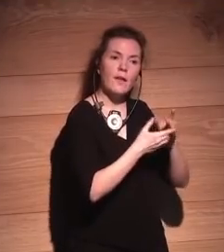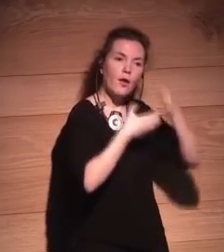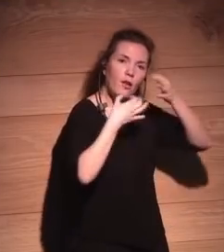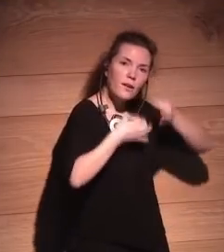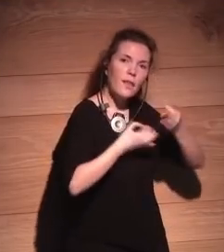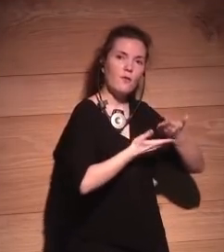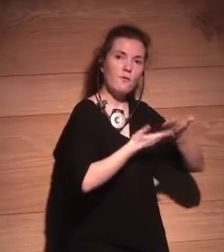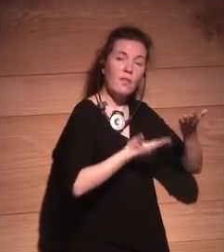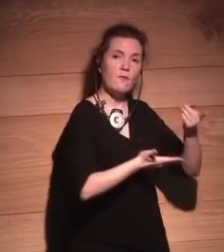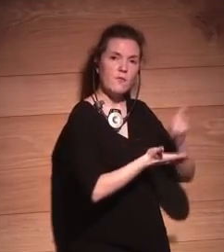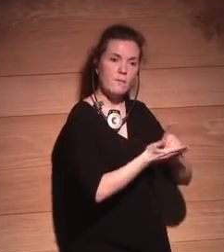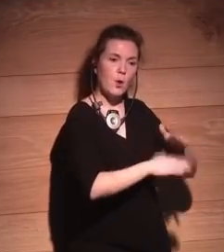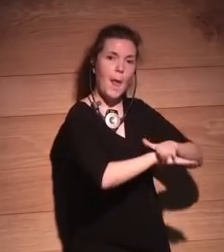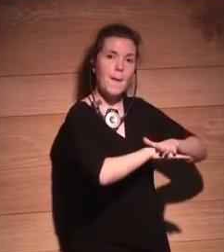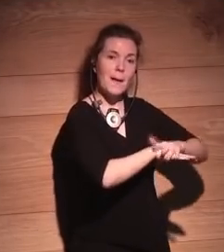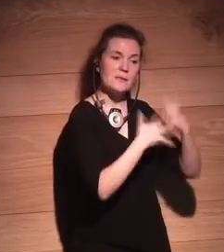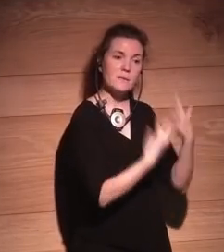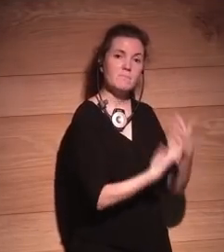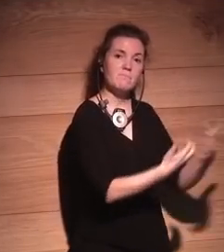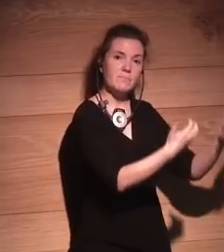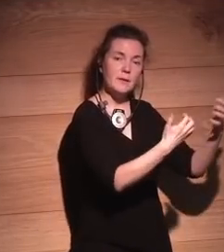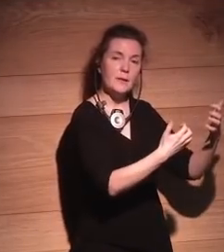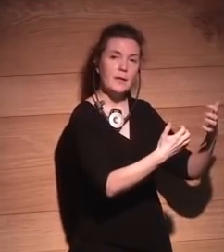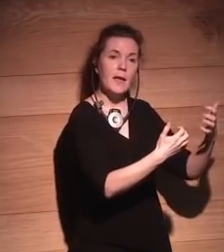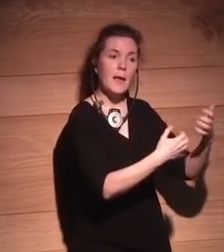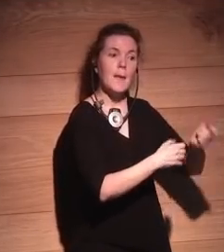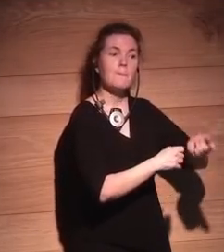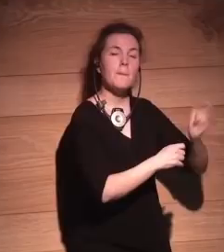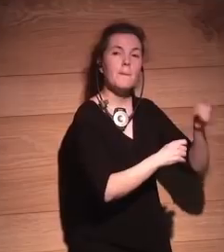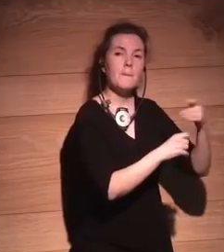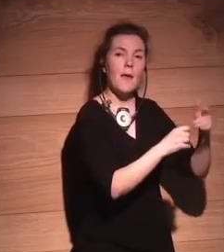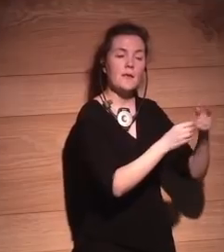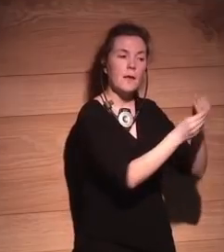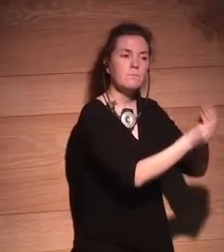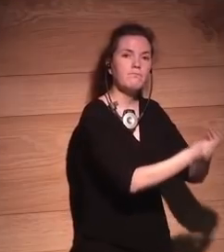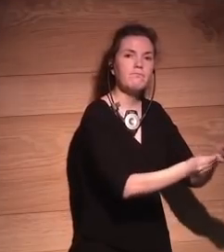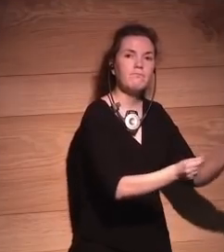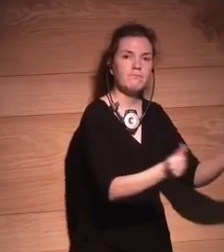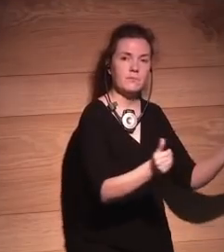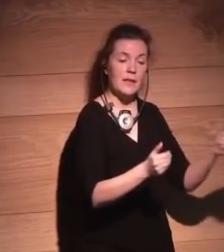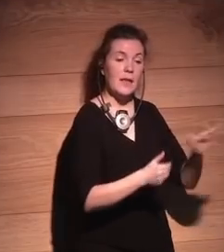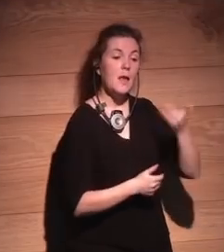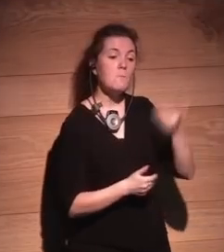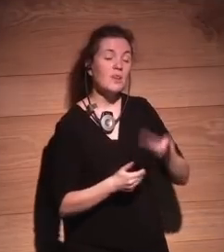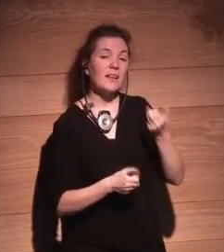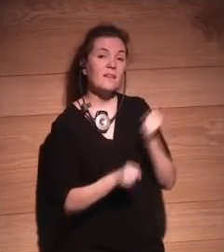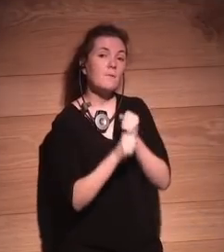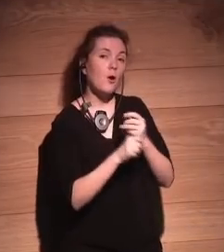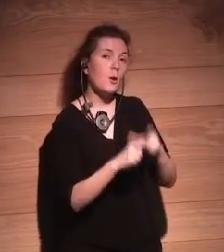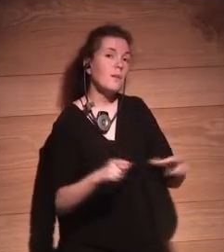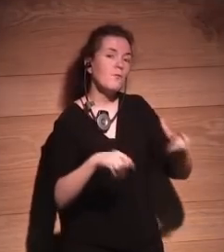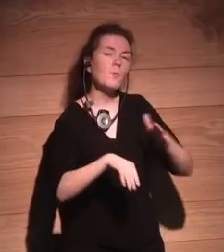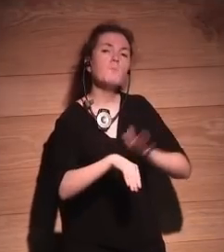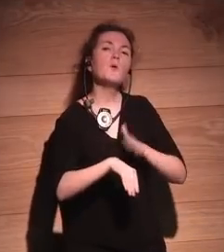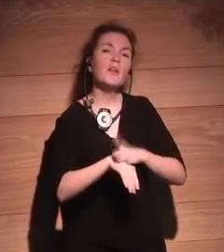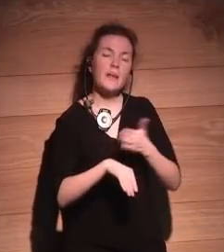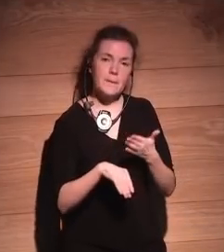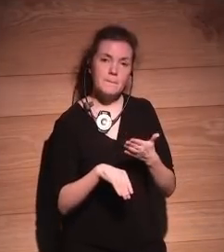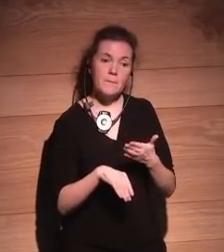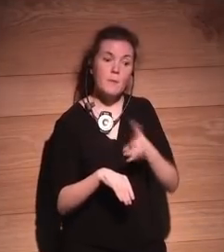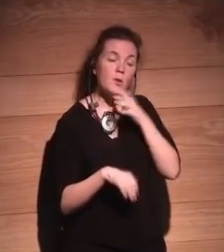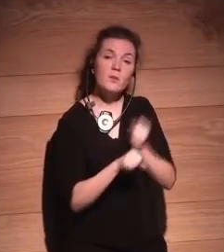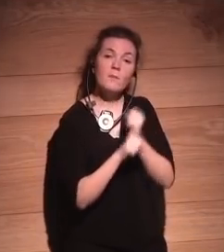esa base lectora que progresivamente se ha ido difuminando. ¿Por qué es importante el trabajo con las plataformas? Porque el trabajo